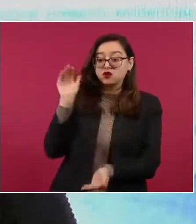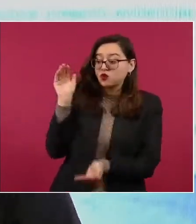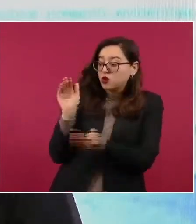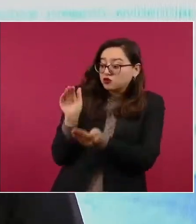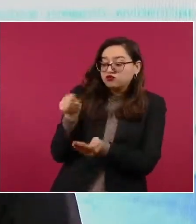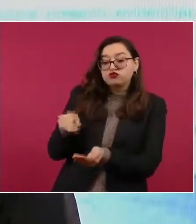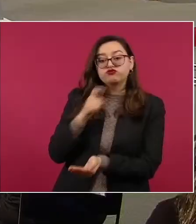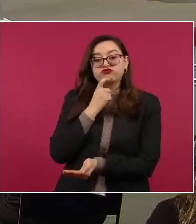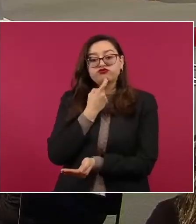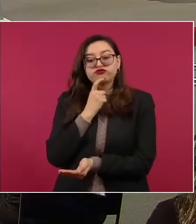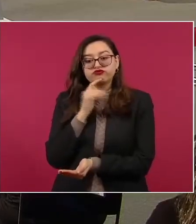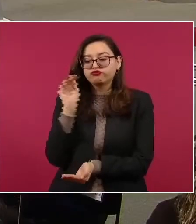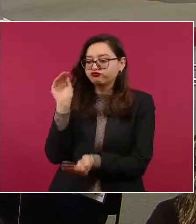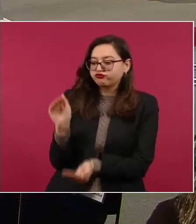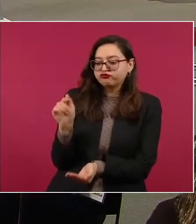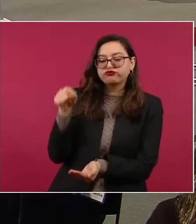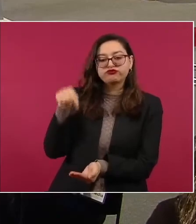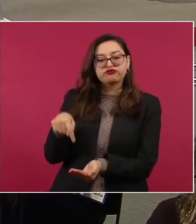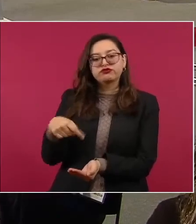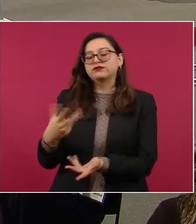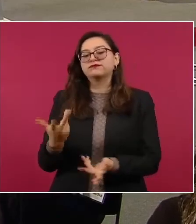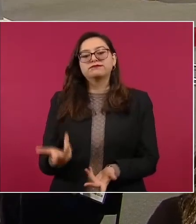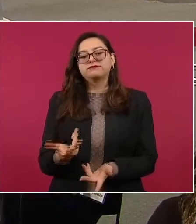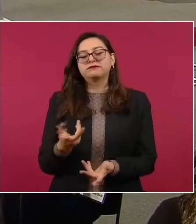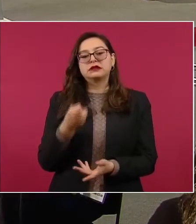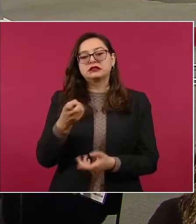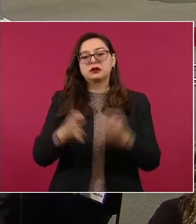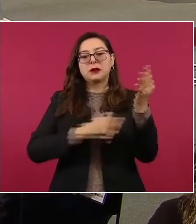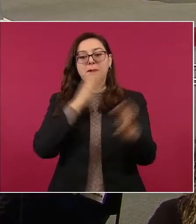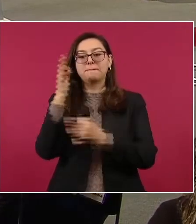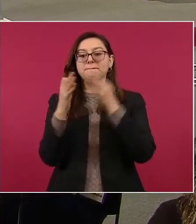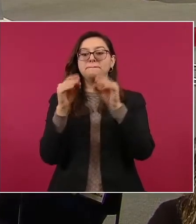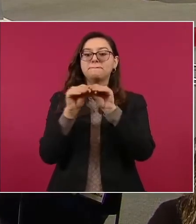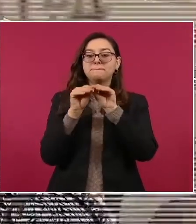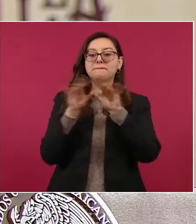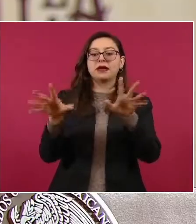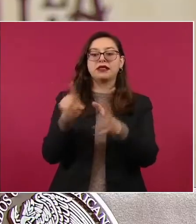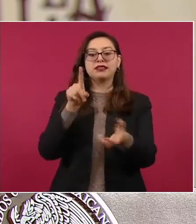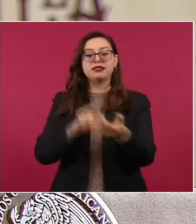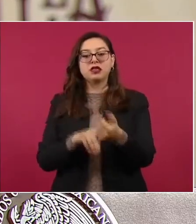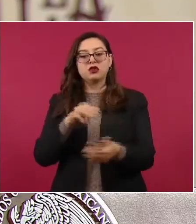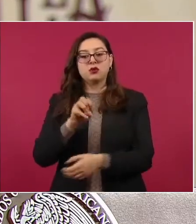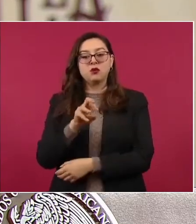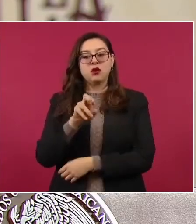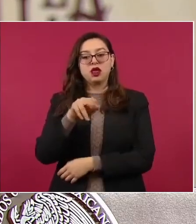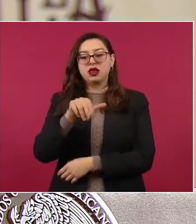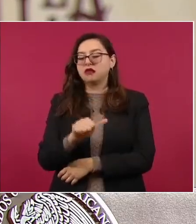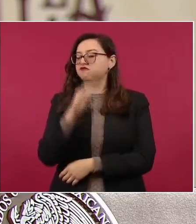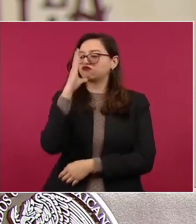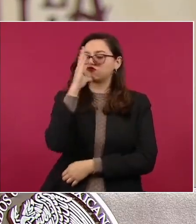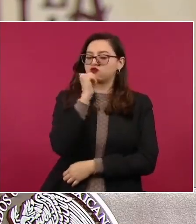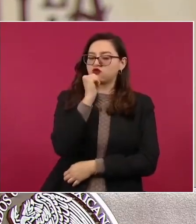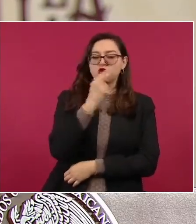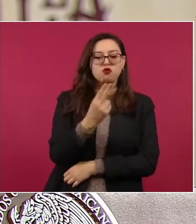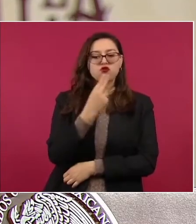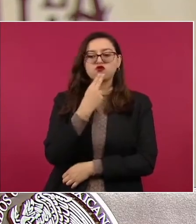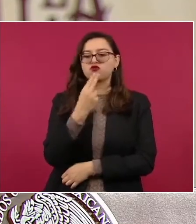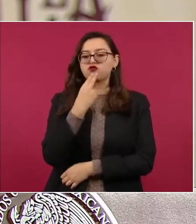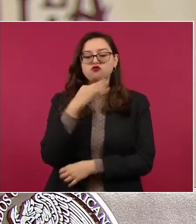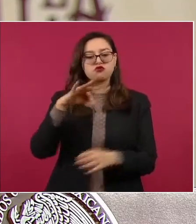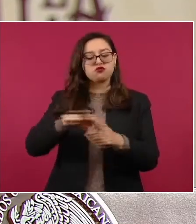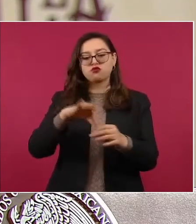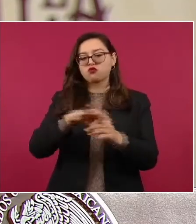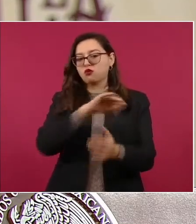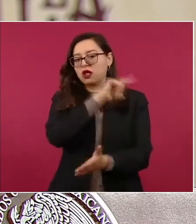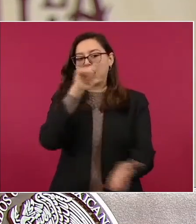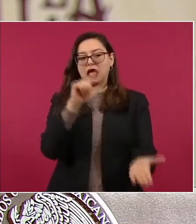presidente de México Andrés Manuel López Obrador en la propaganda del partido Morena es una violación electoral. Así. En un